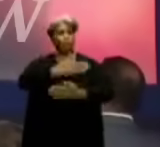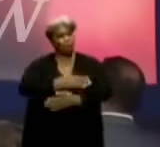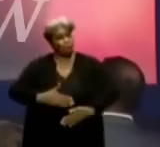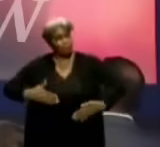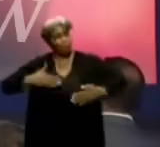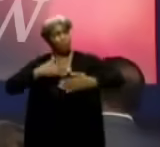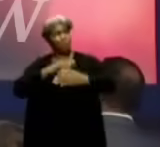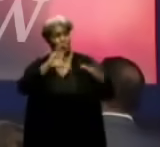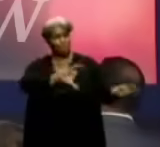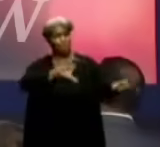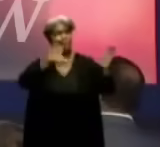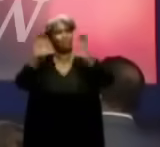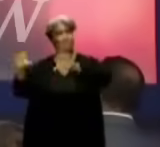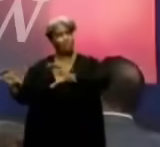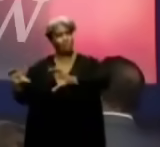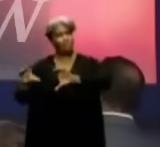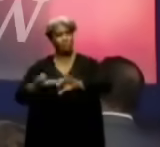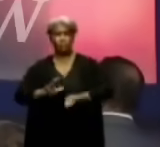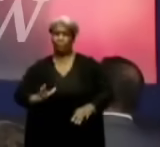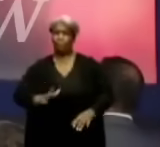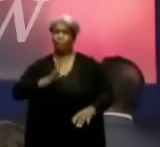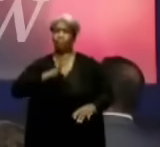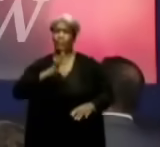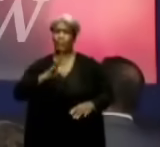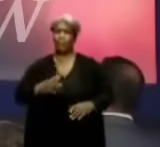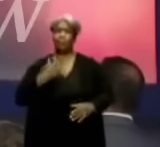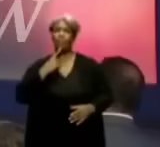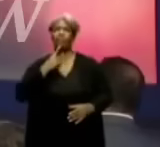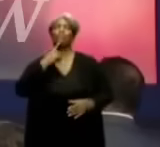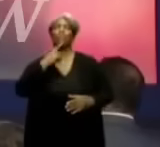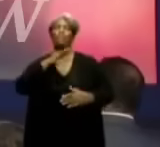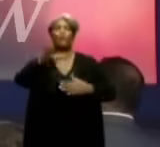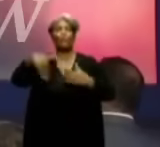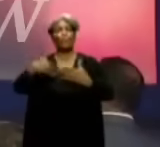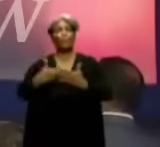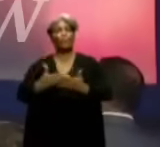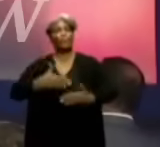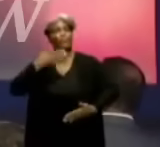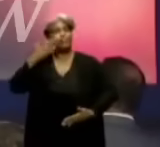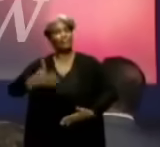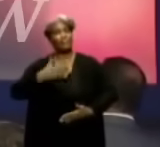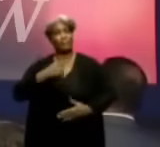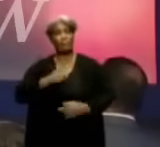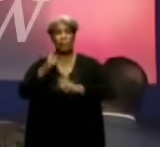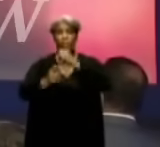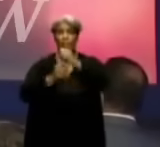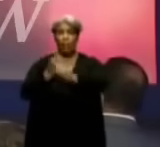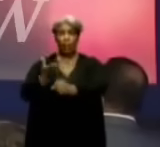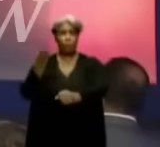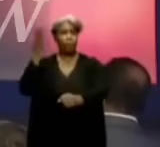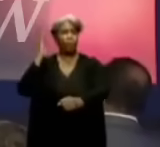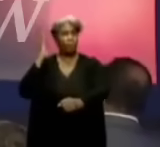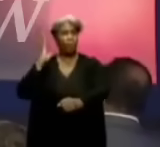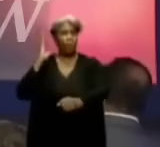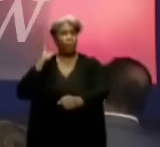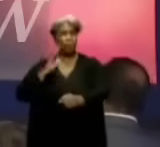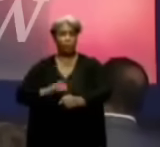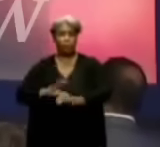Navidad segura, digna y llena de alegría. Desde el año pasado hemos hecho una serie